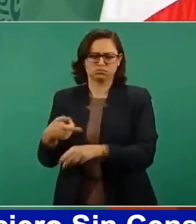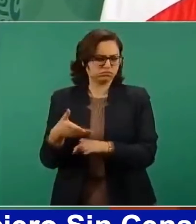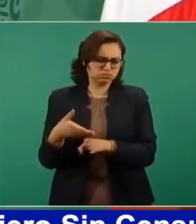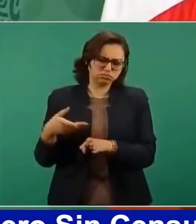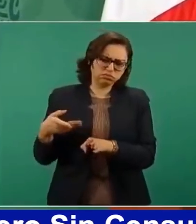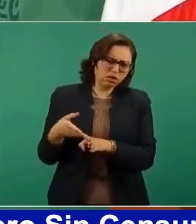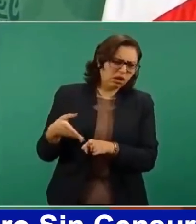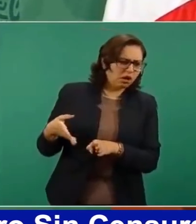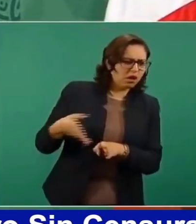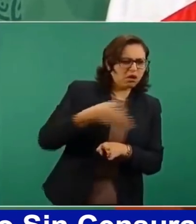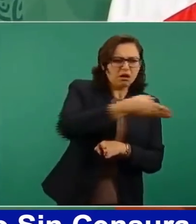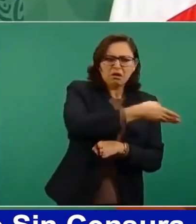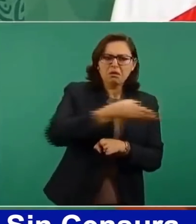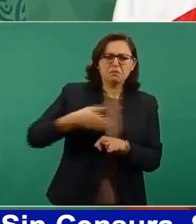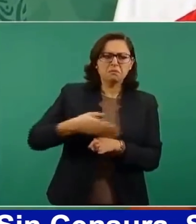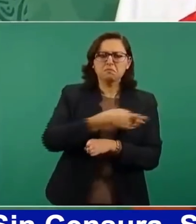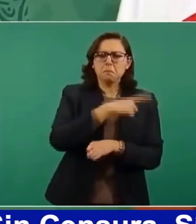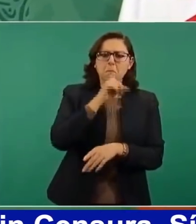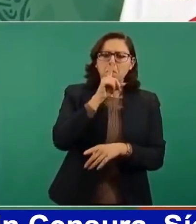cuando